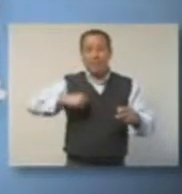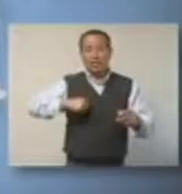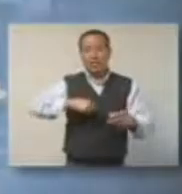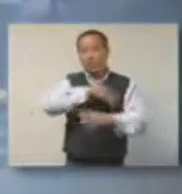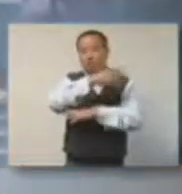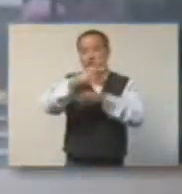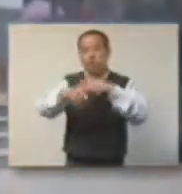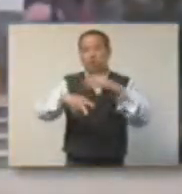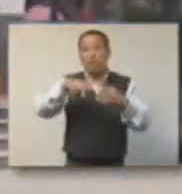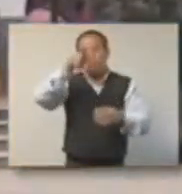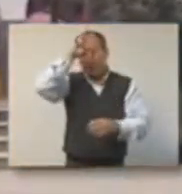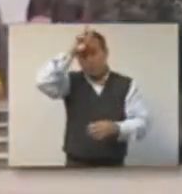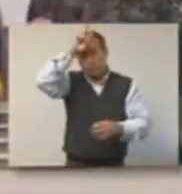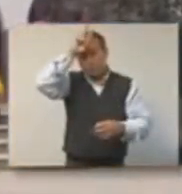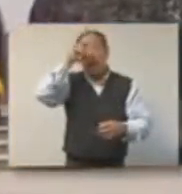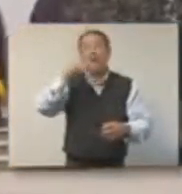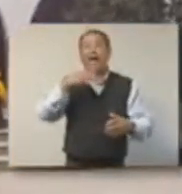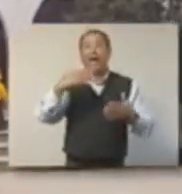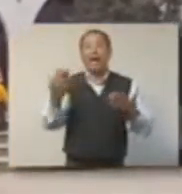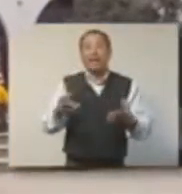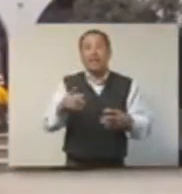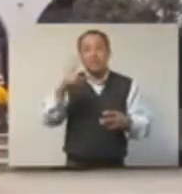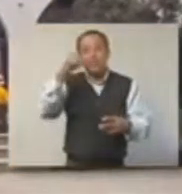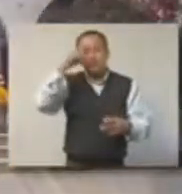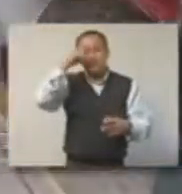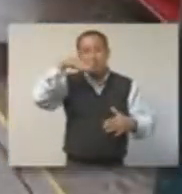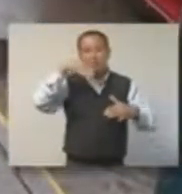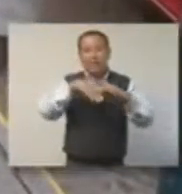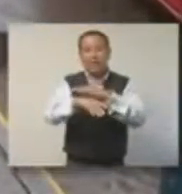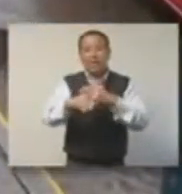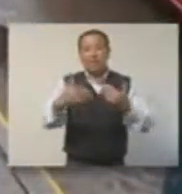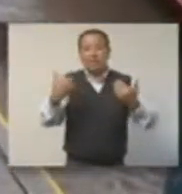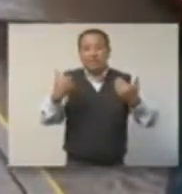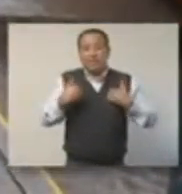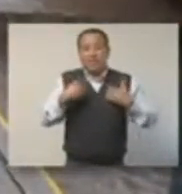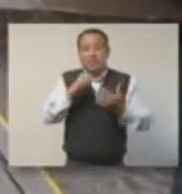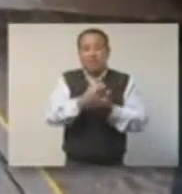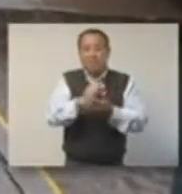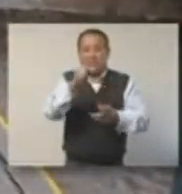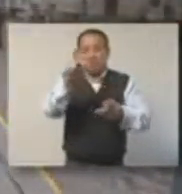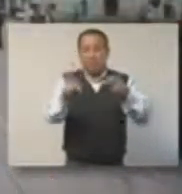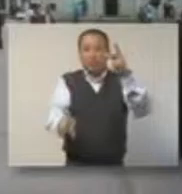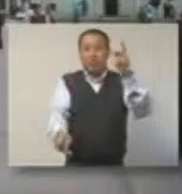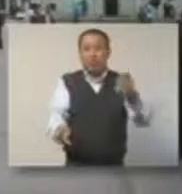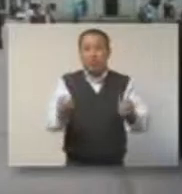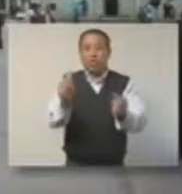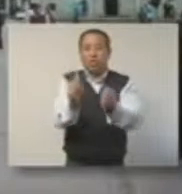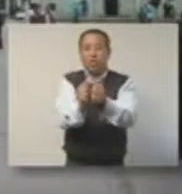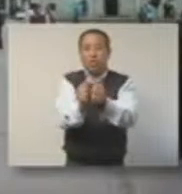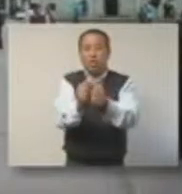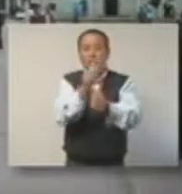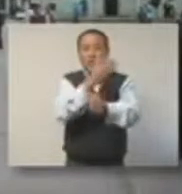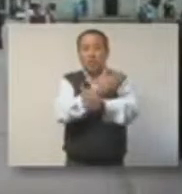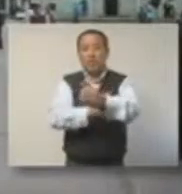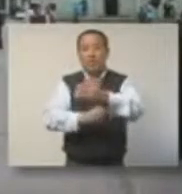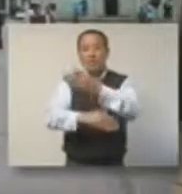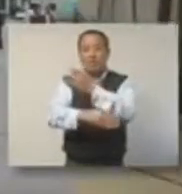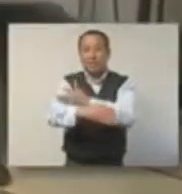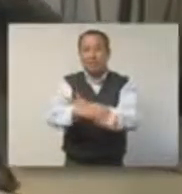e identifica las dificultades que tienen las personas con discapacidad para acceder a los servicios que brindan.